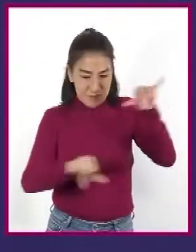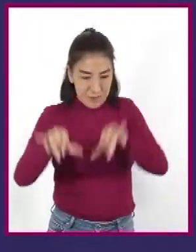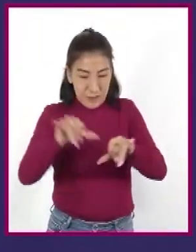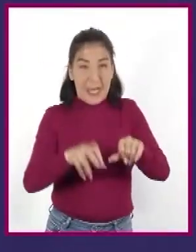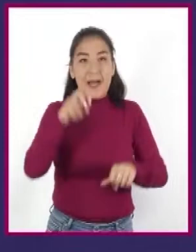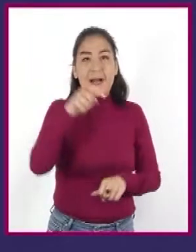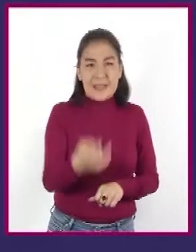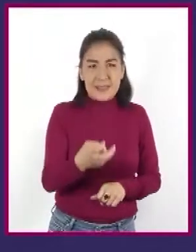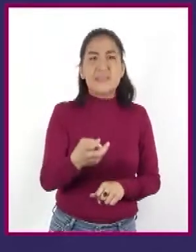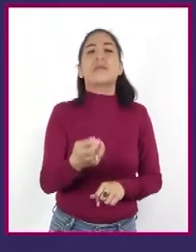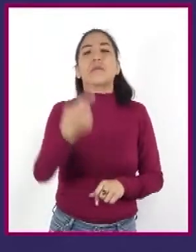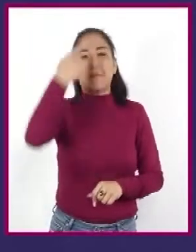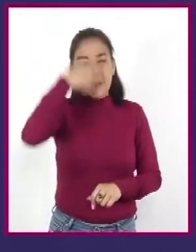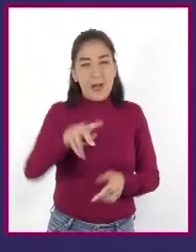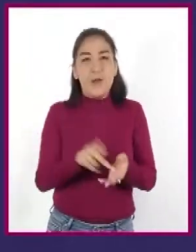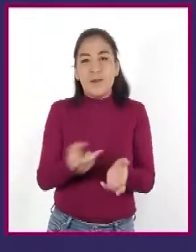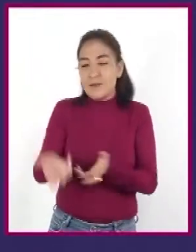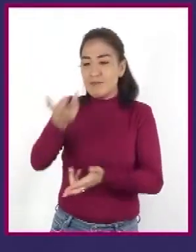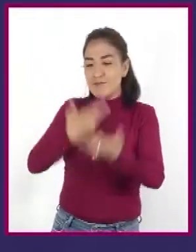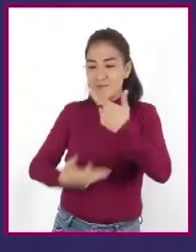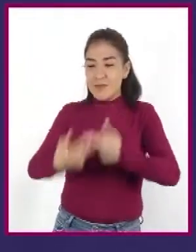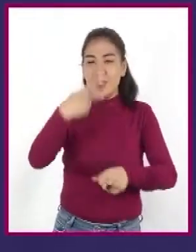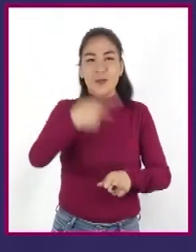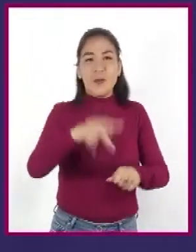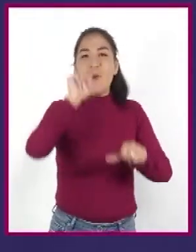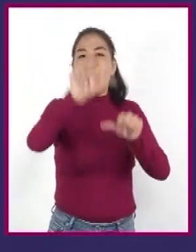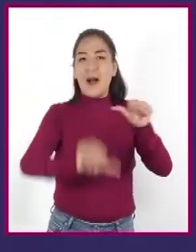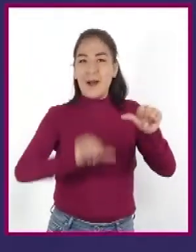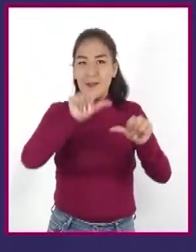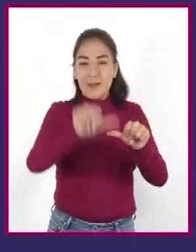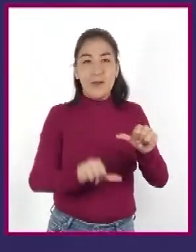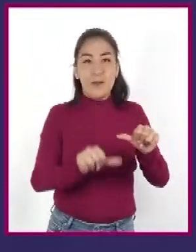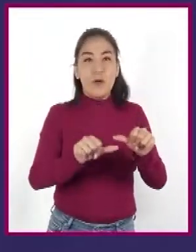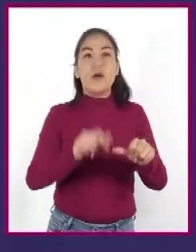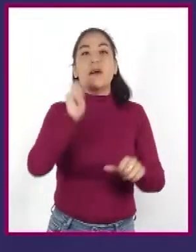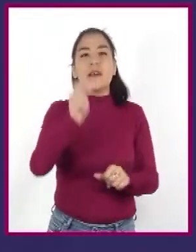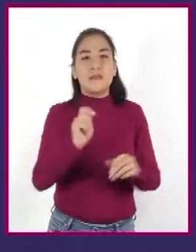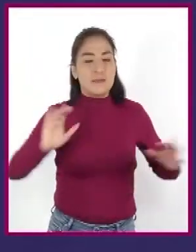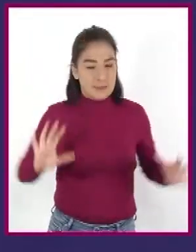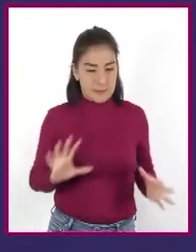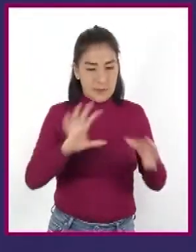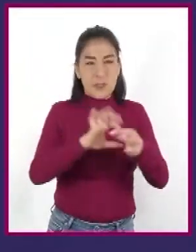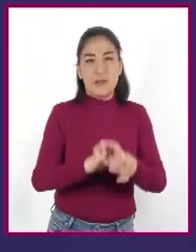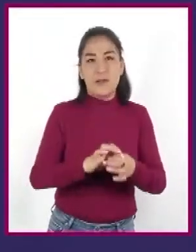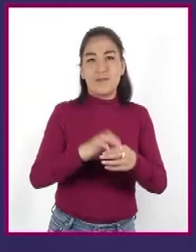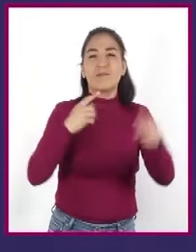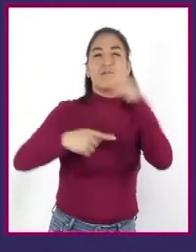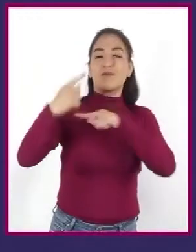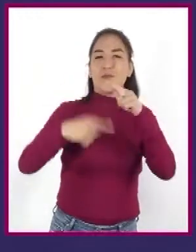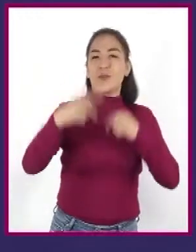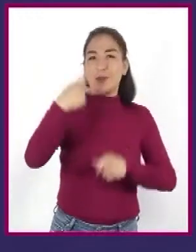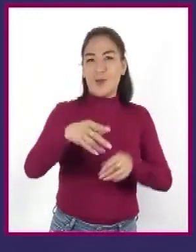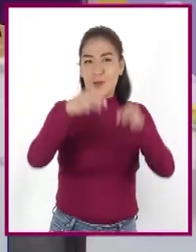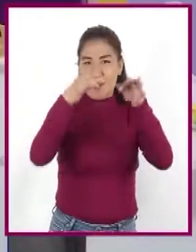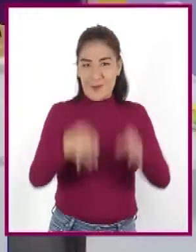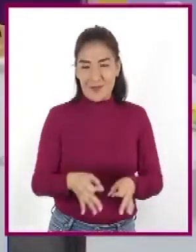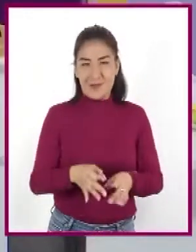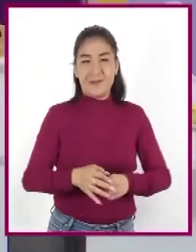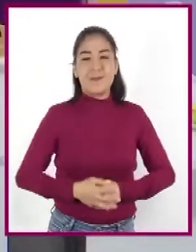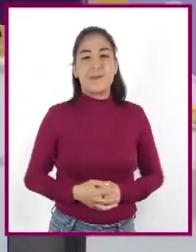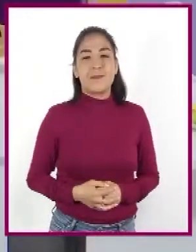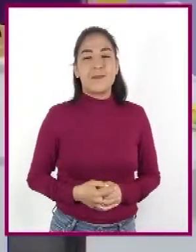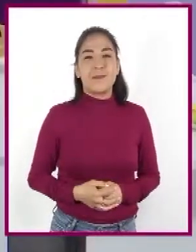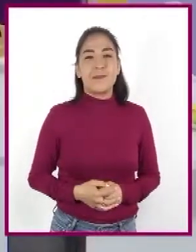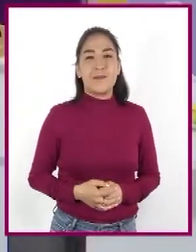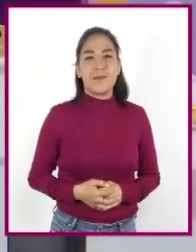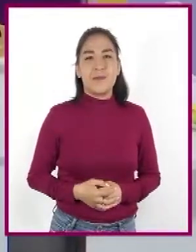una reestructuración entre los átomos que conforman las sustancias originales. Nos